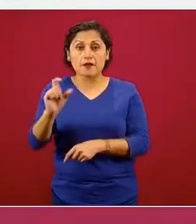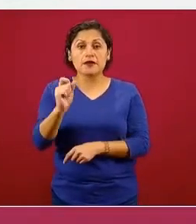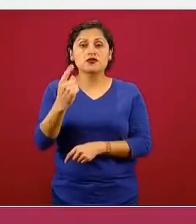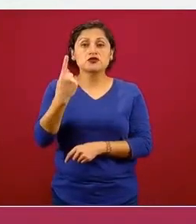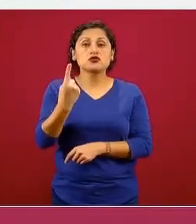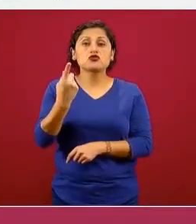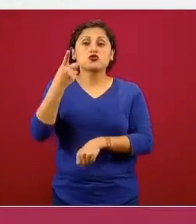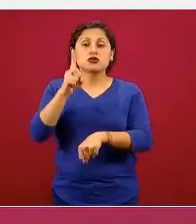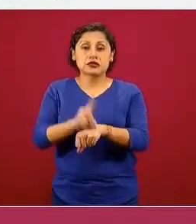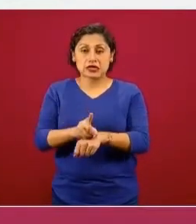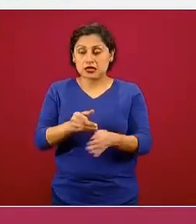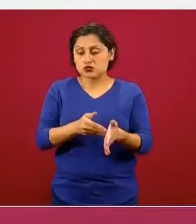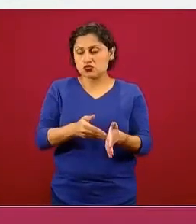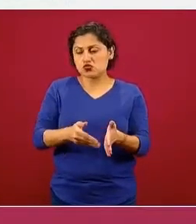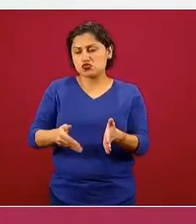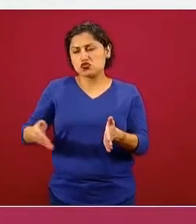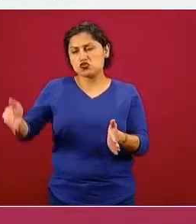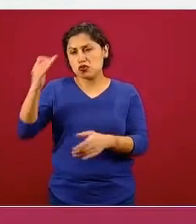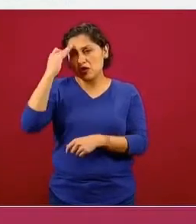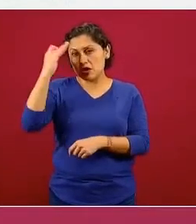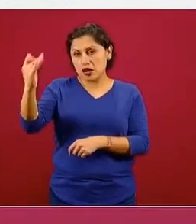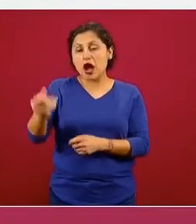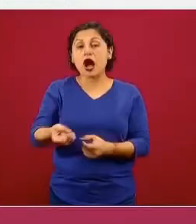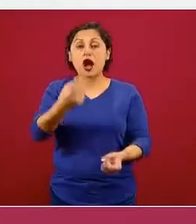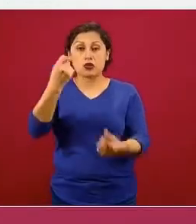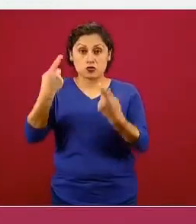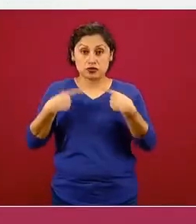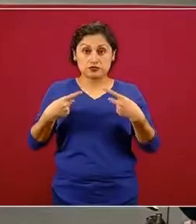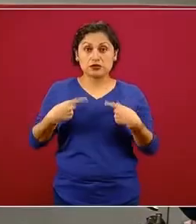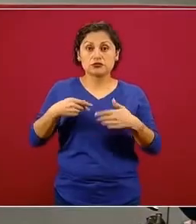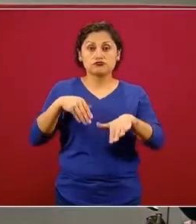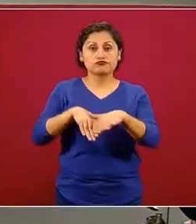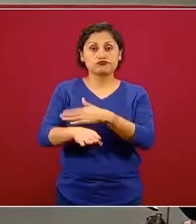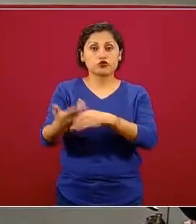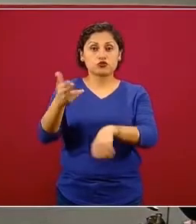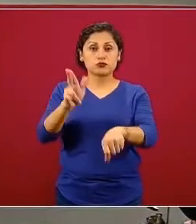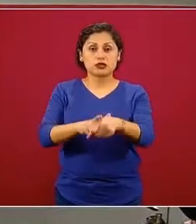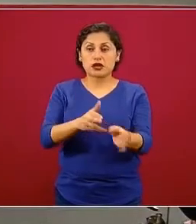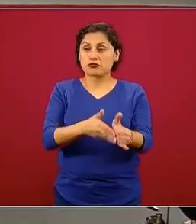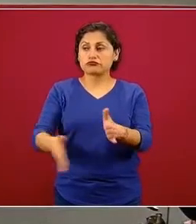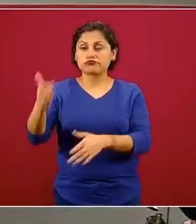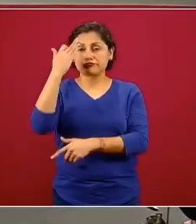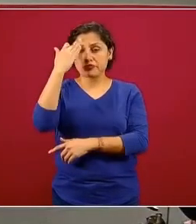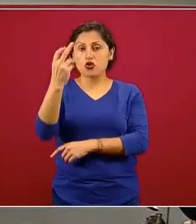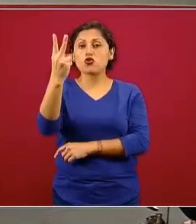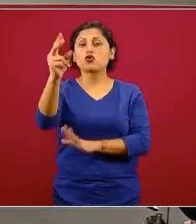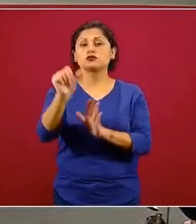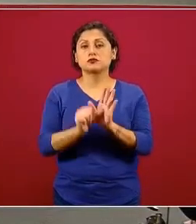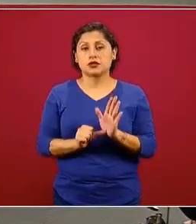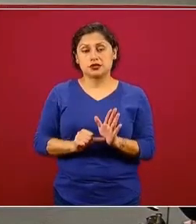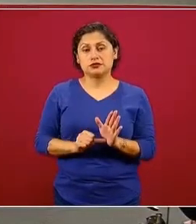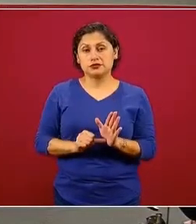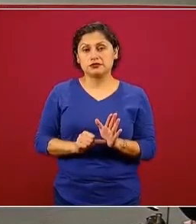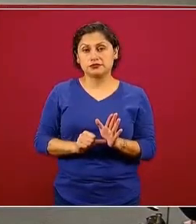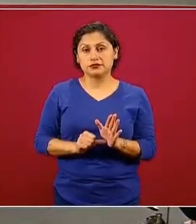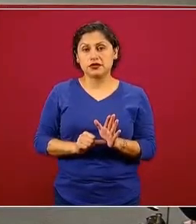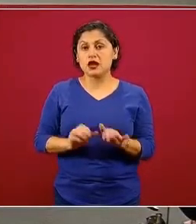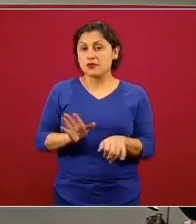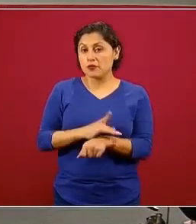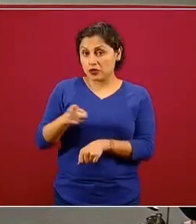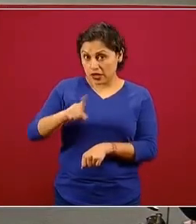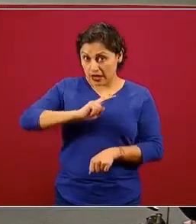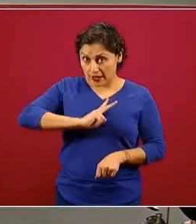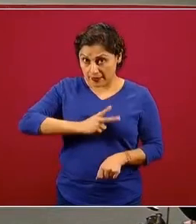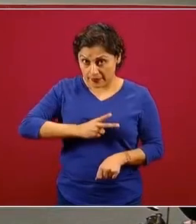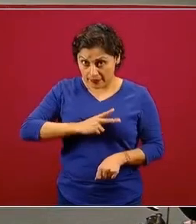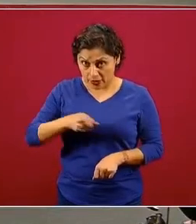enfermedad, algunas personas 2 meses hospitalizadas. Ya no por el problema directo del virus, sino por